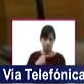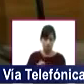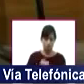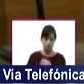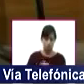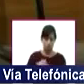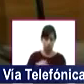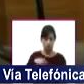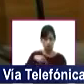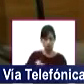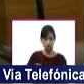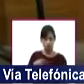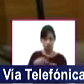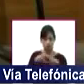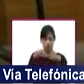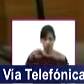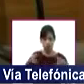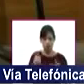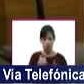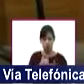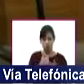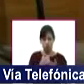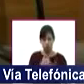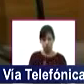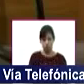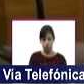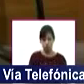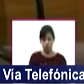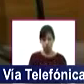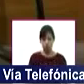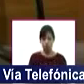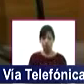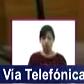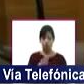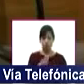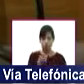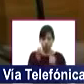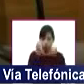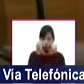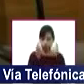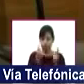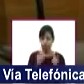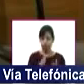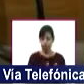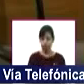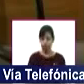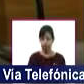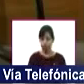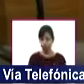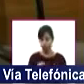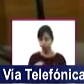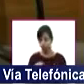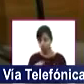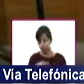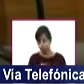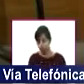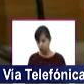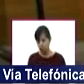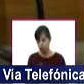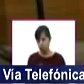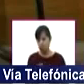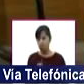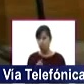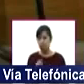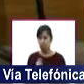desde octubre, una vez que se tuvieron los resultados desde el 13 de octubre, a los